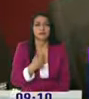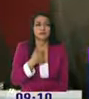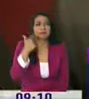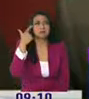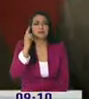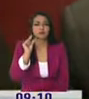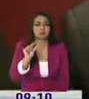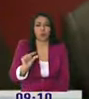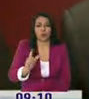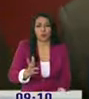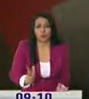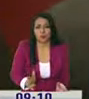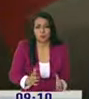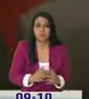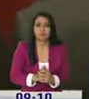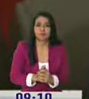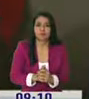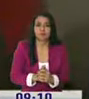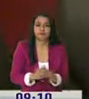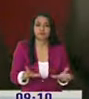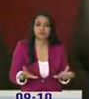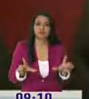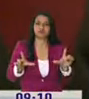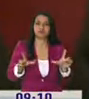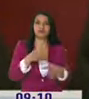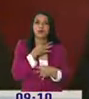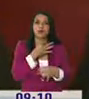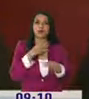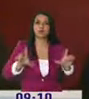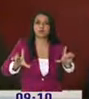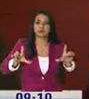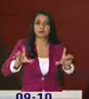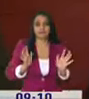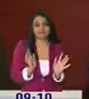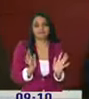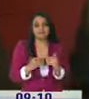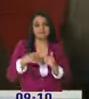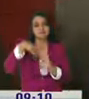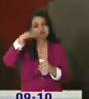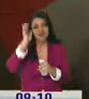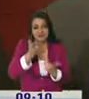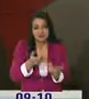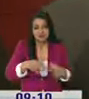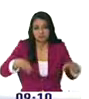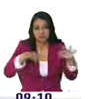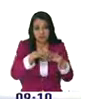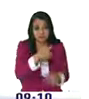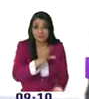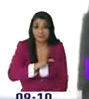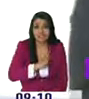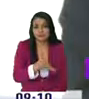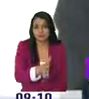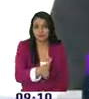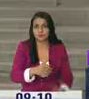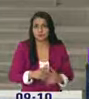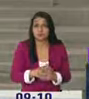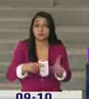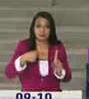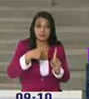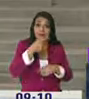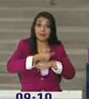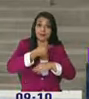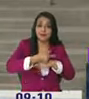a veces los apetitos de protagonismo se ponen por sobre los criterios técnicos. Pero Martínez además asevera que